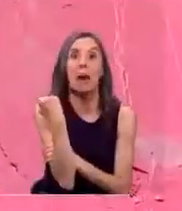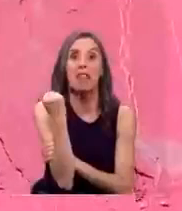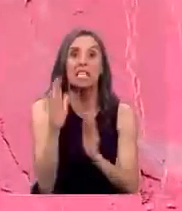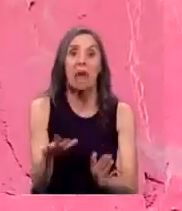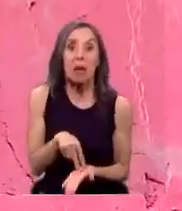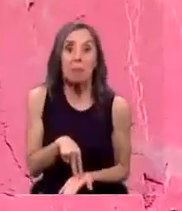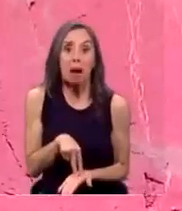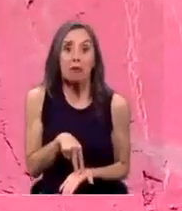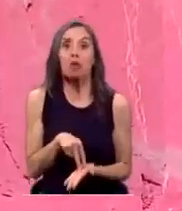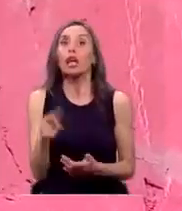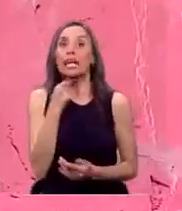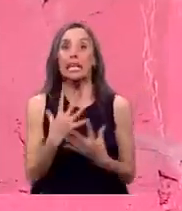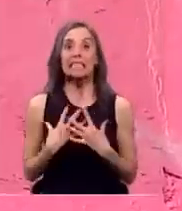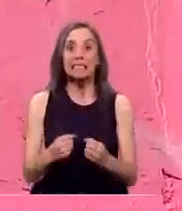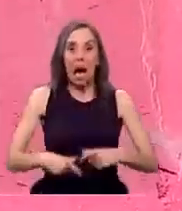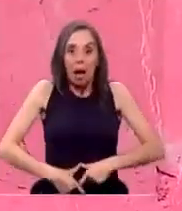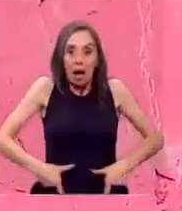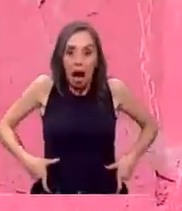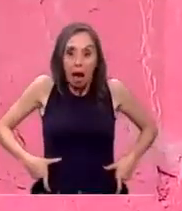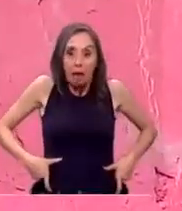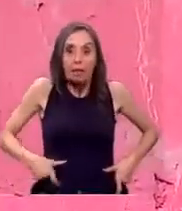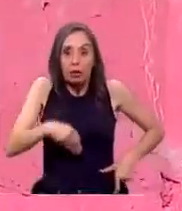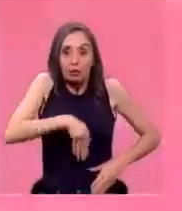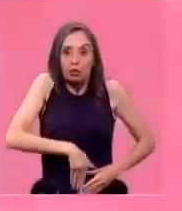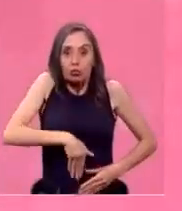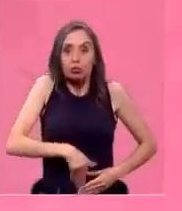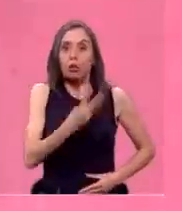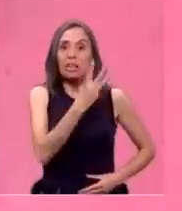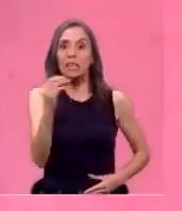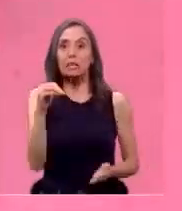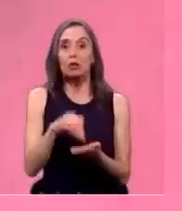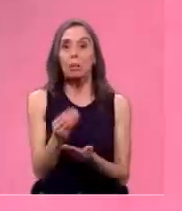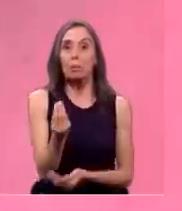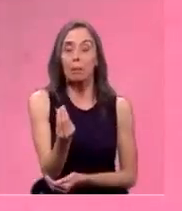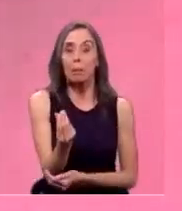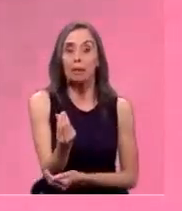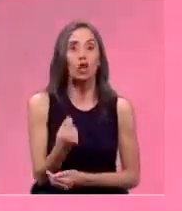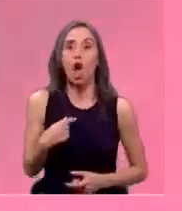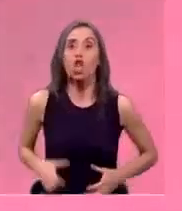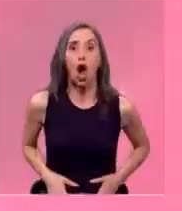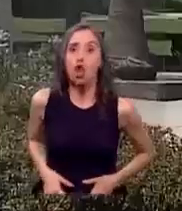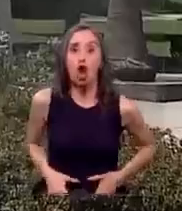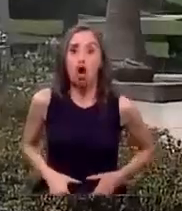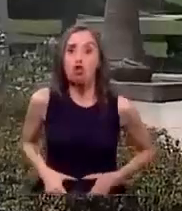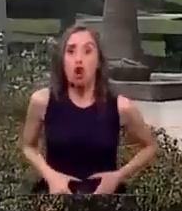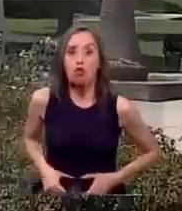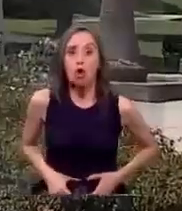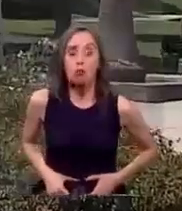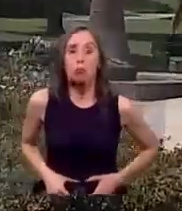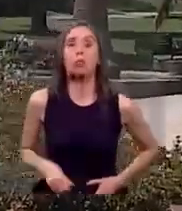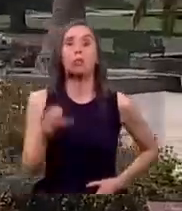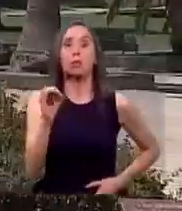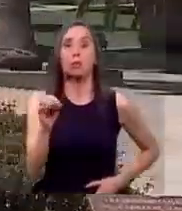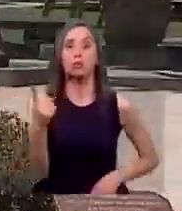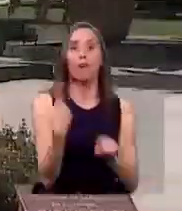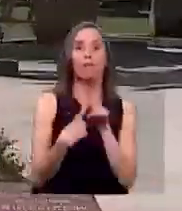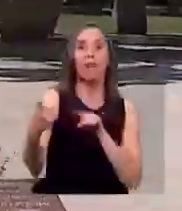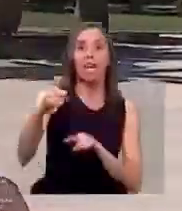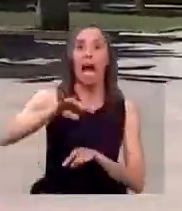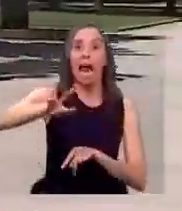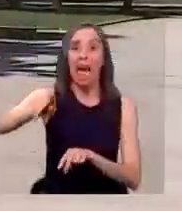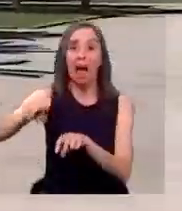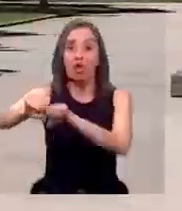muevas. Lo que querían era un banano donde llevaba 300 mil pesos. El que dice se negó a soltar. Luego entonces vino una represalia a